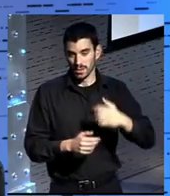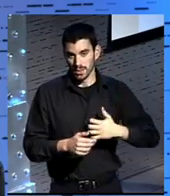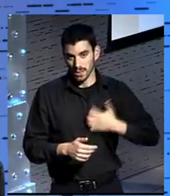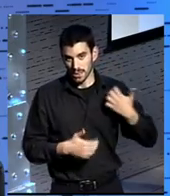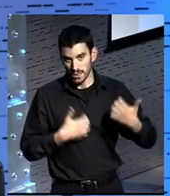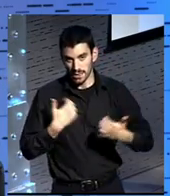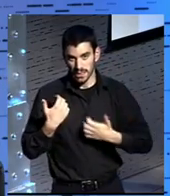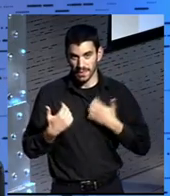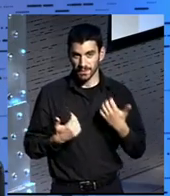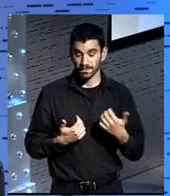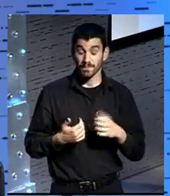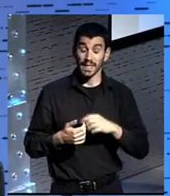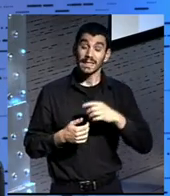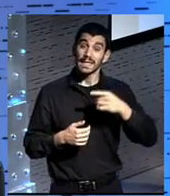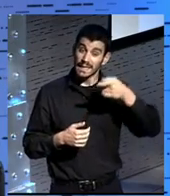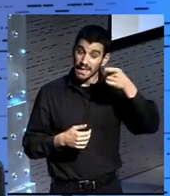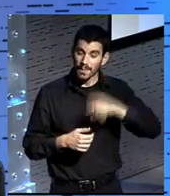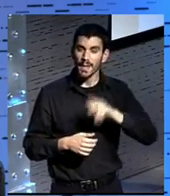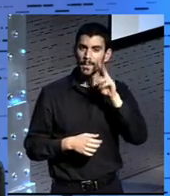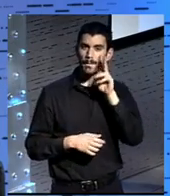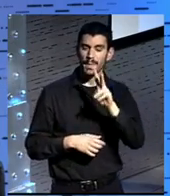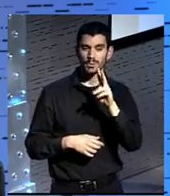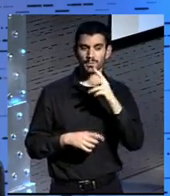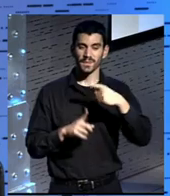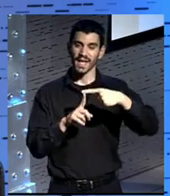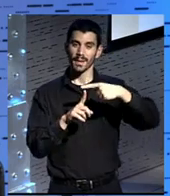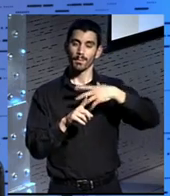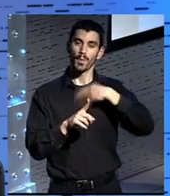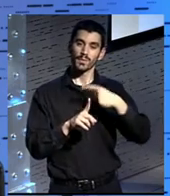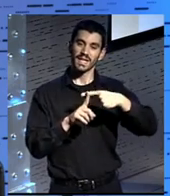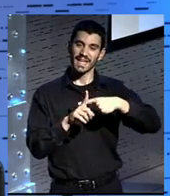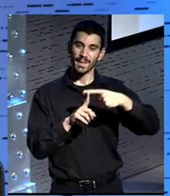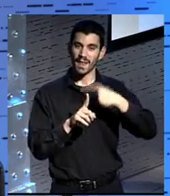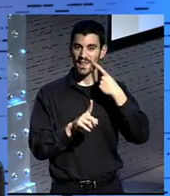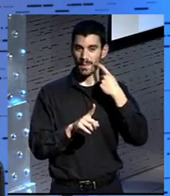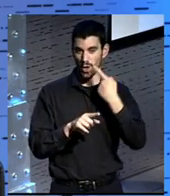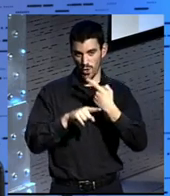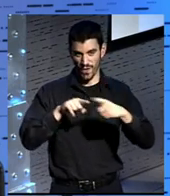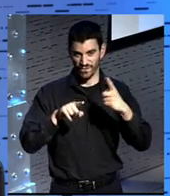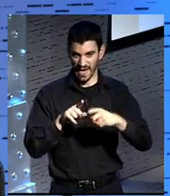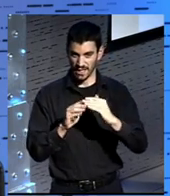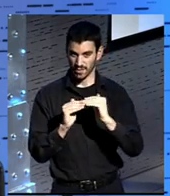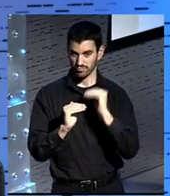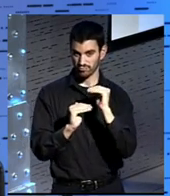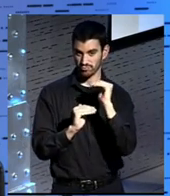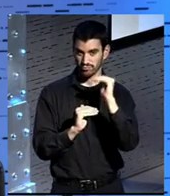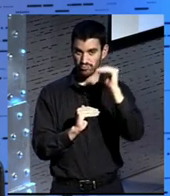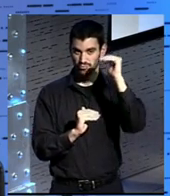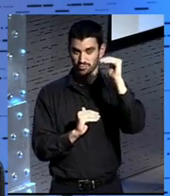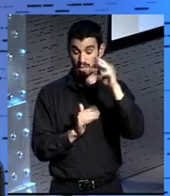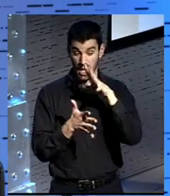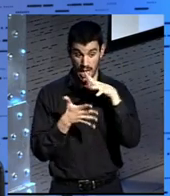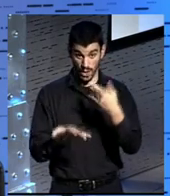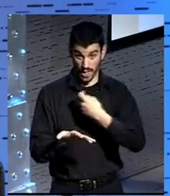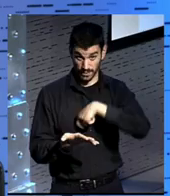Luego también permiten niveles de bancarización que ahora mismo en España, con la crisis y el colapso del sistema